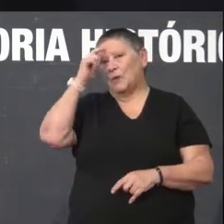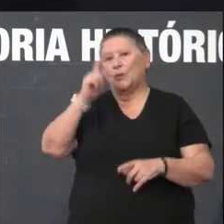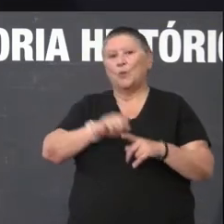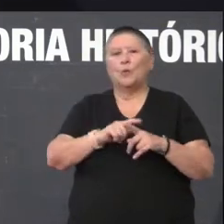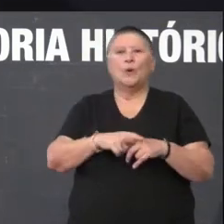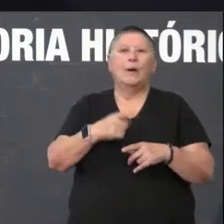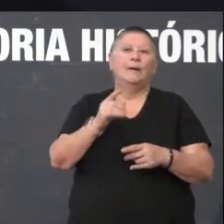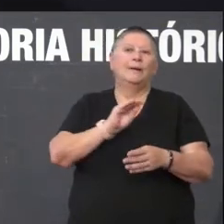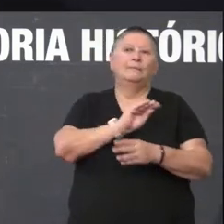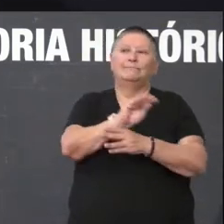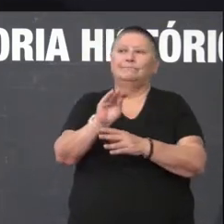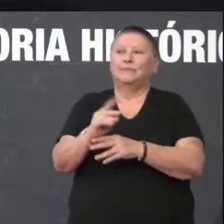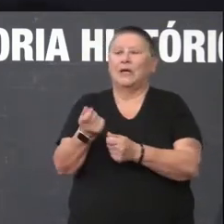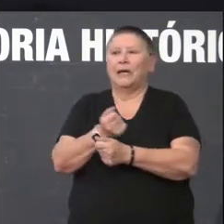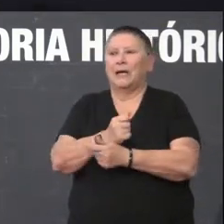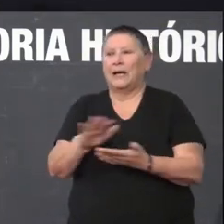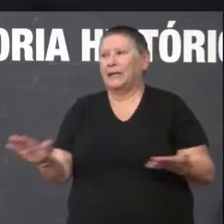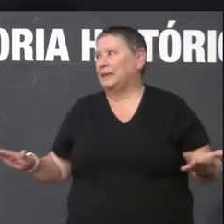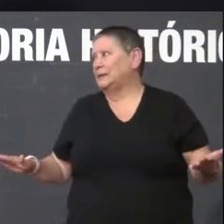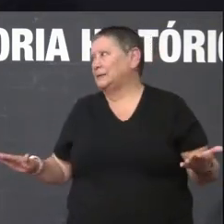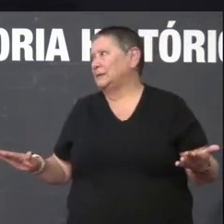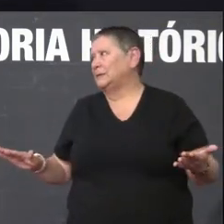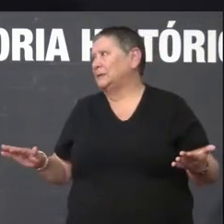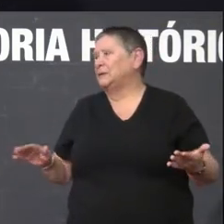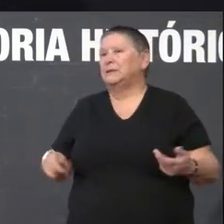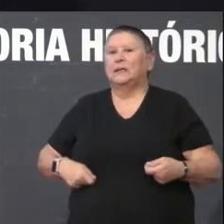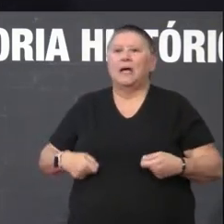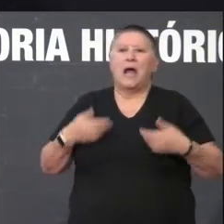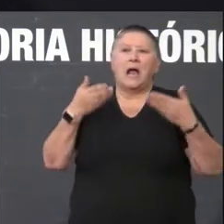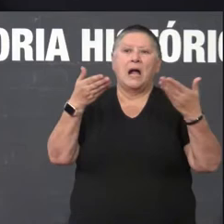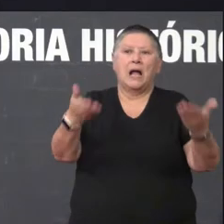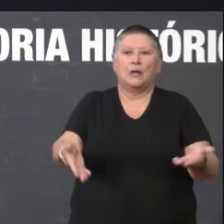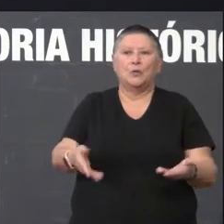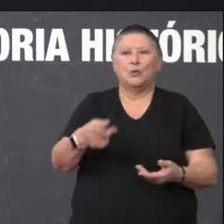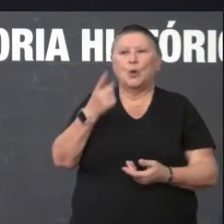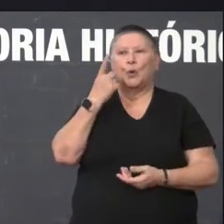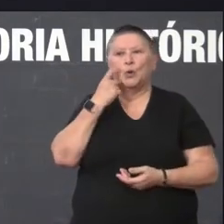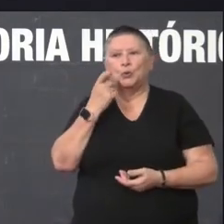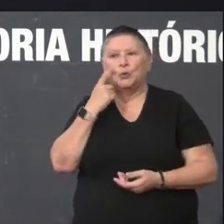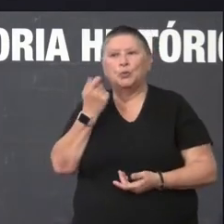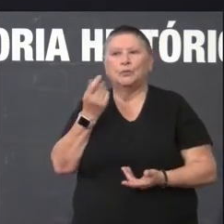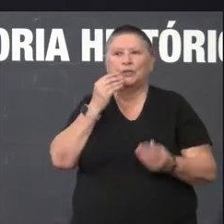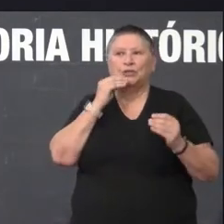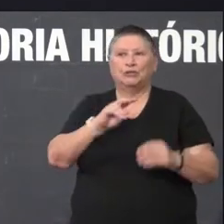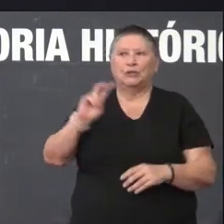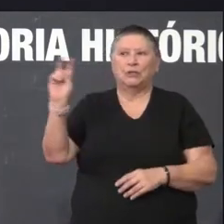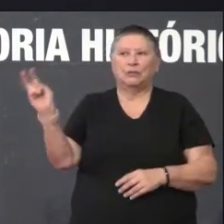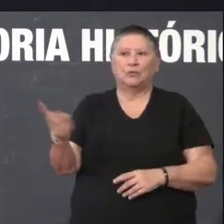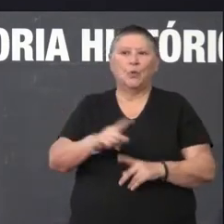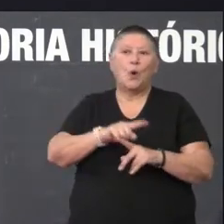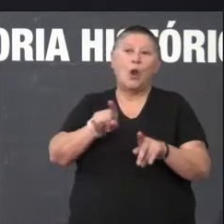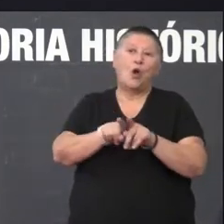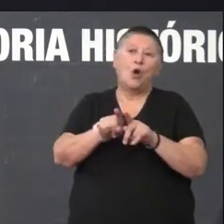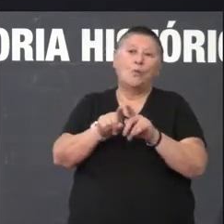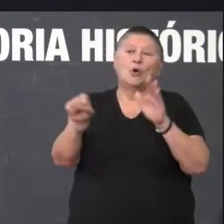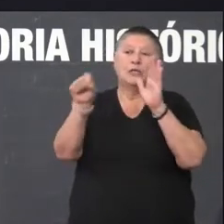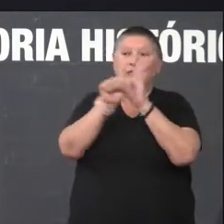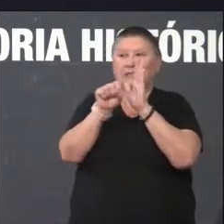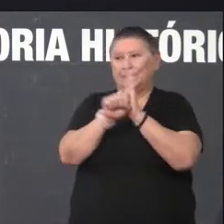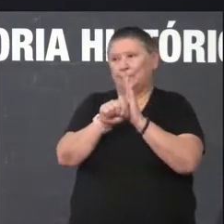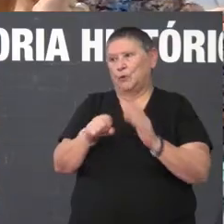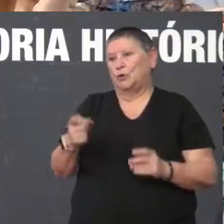o empleo de costumbres e formas simbólicas. Nos recollemos a